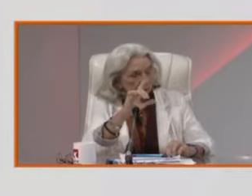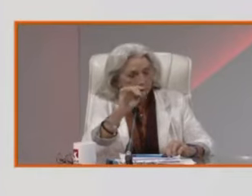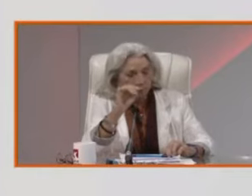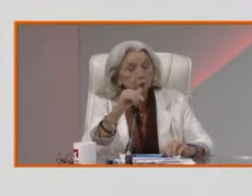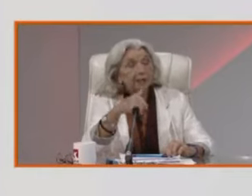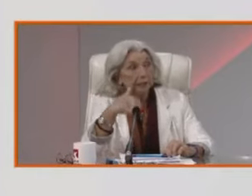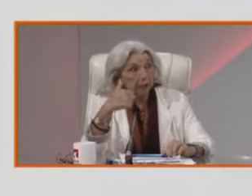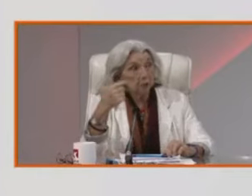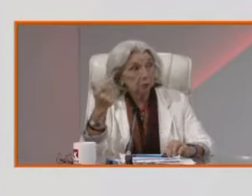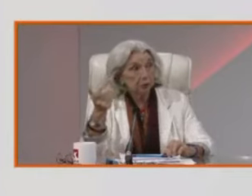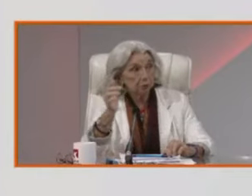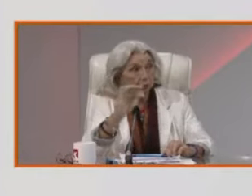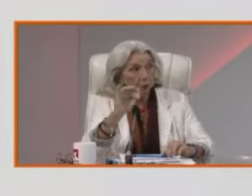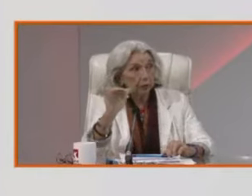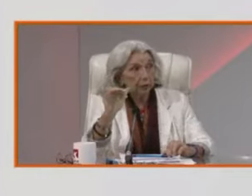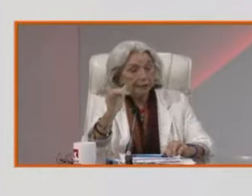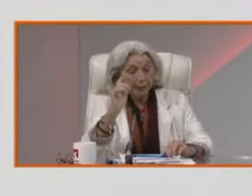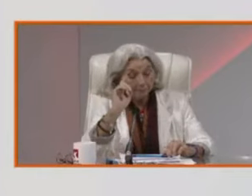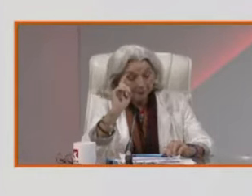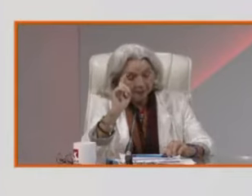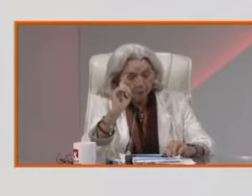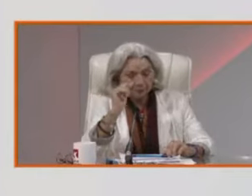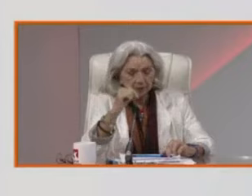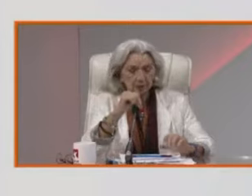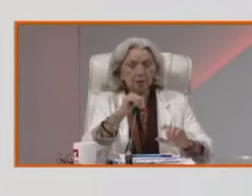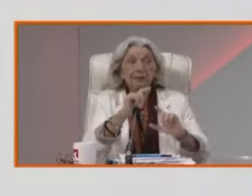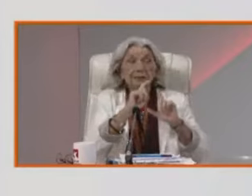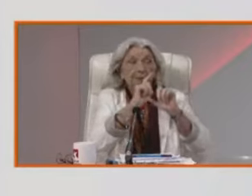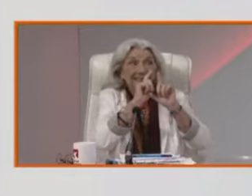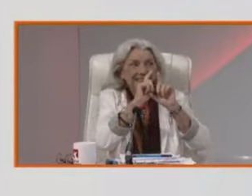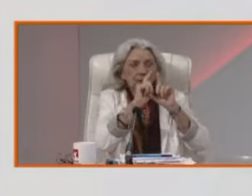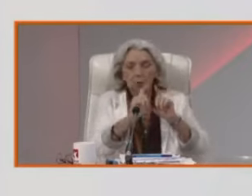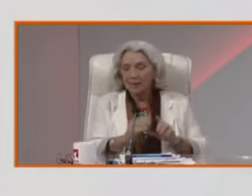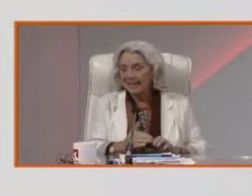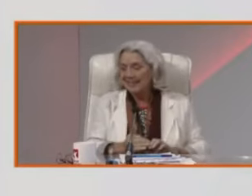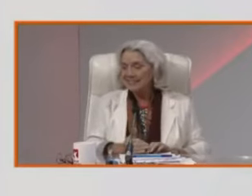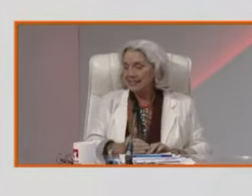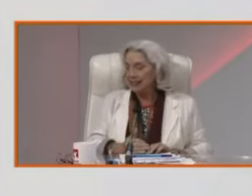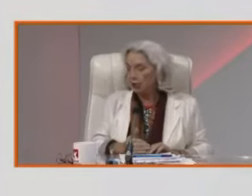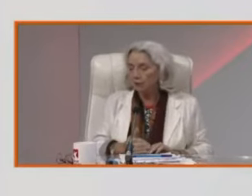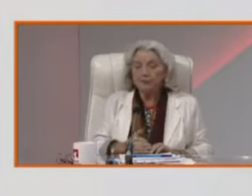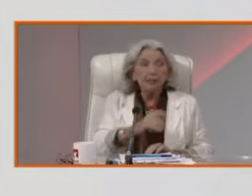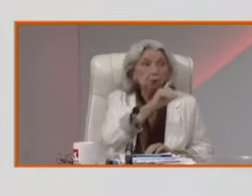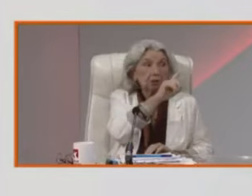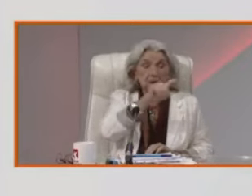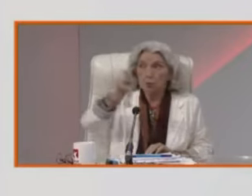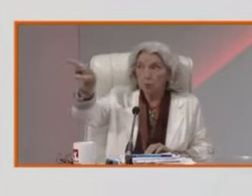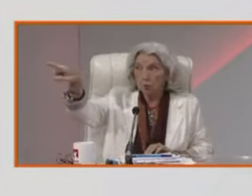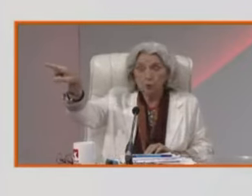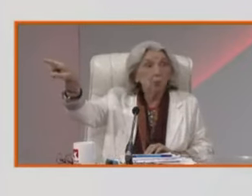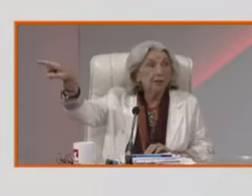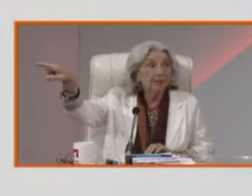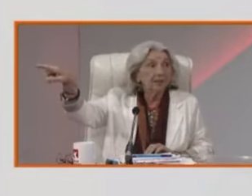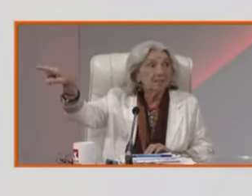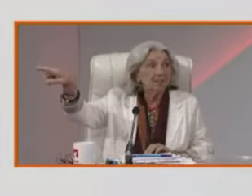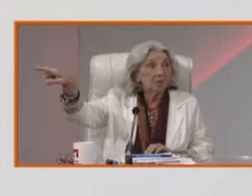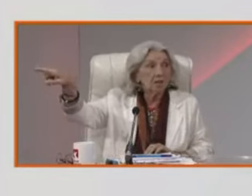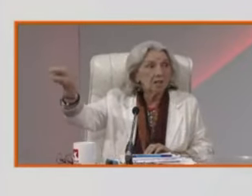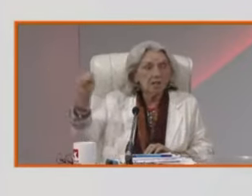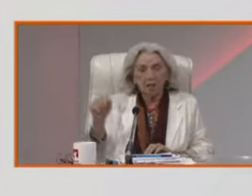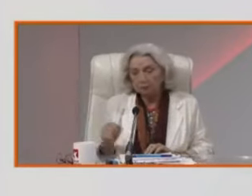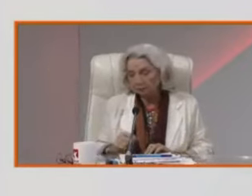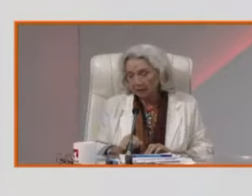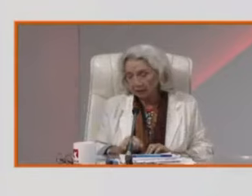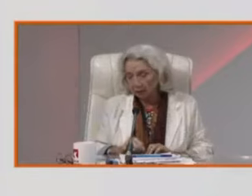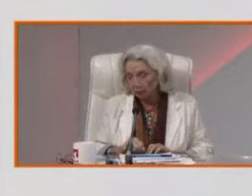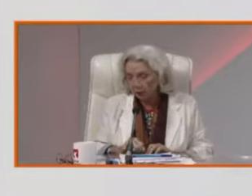dado, porque están agotando todas las líneas. Pero, ¿qué dijo? Si el conflicto, y este es uno de los temores que ya se dijo